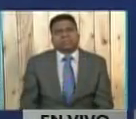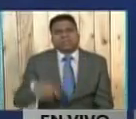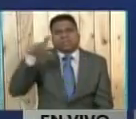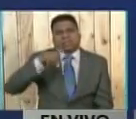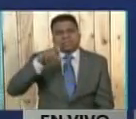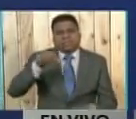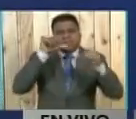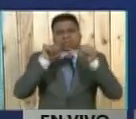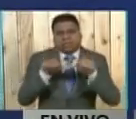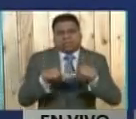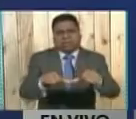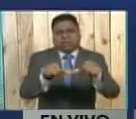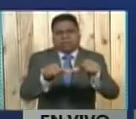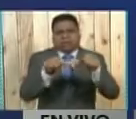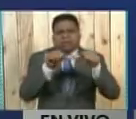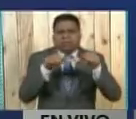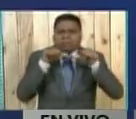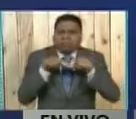vida en el planeta.